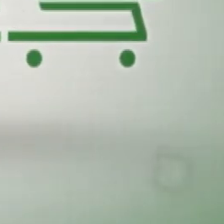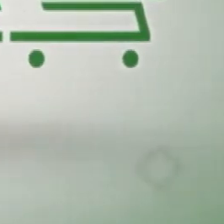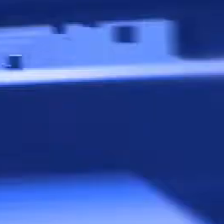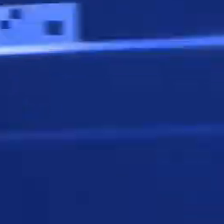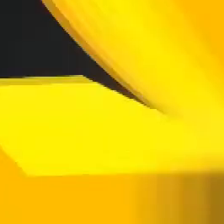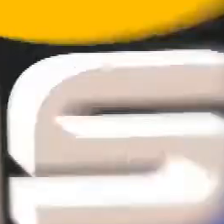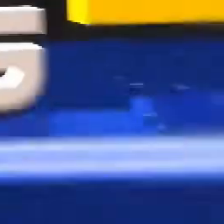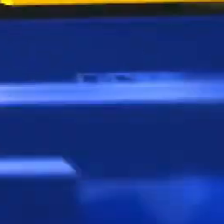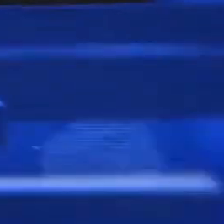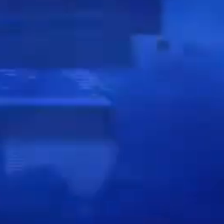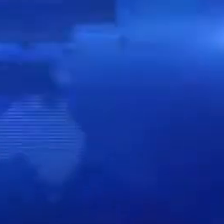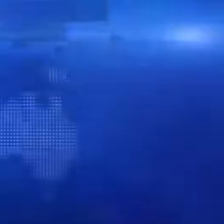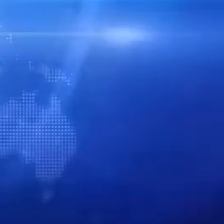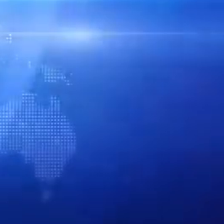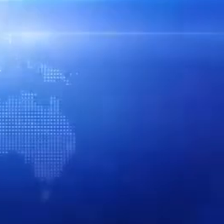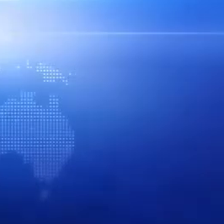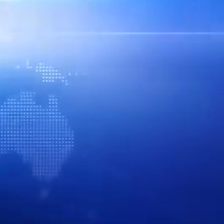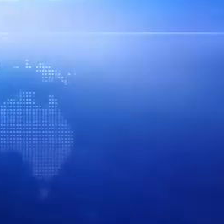bien!